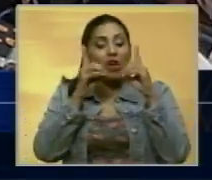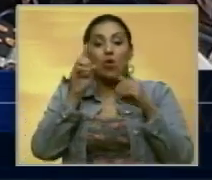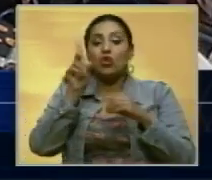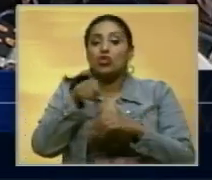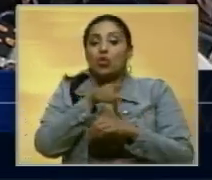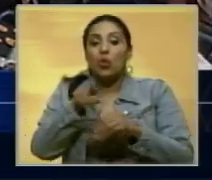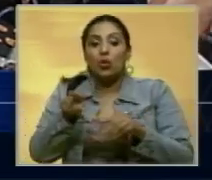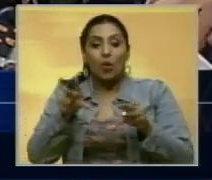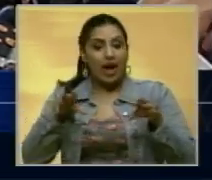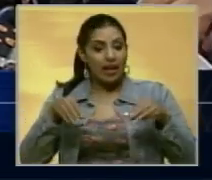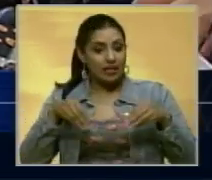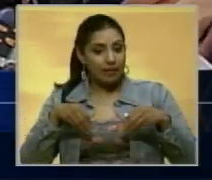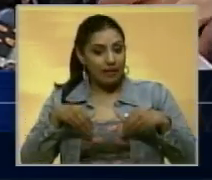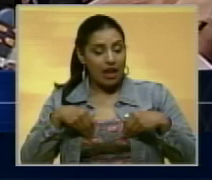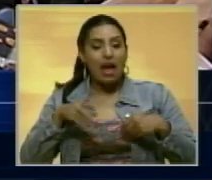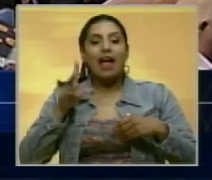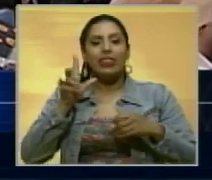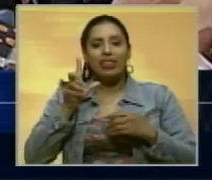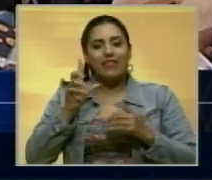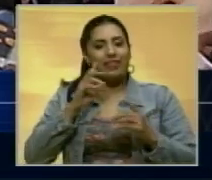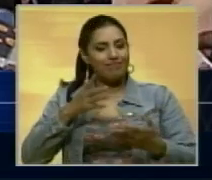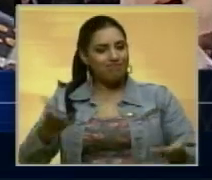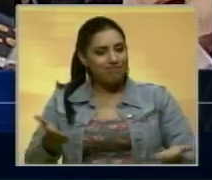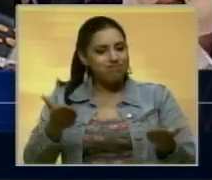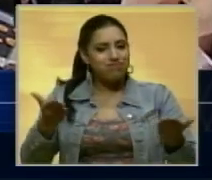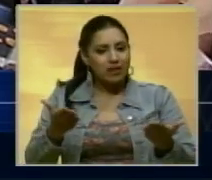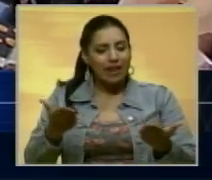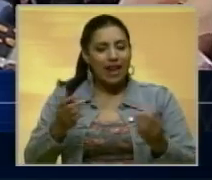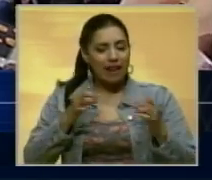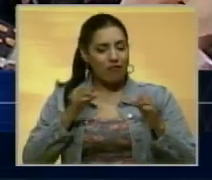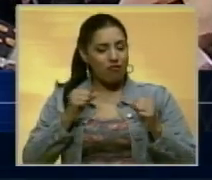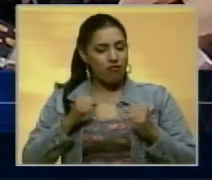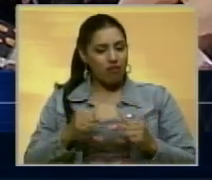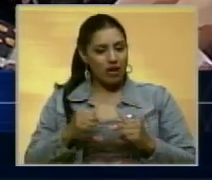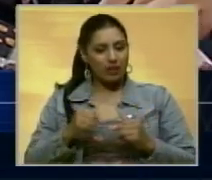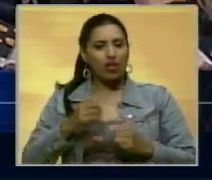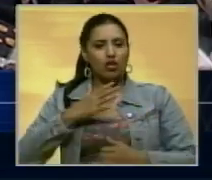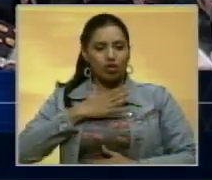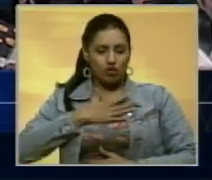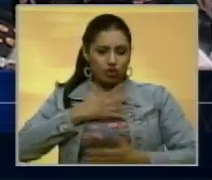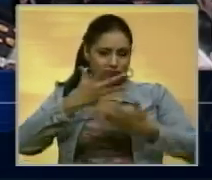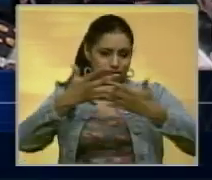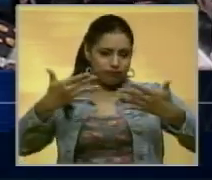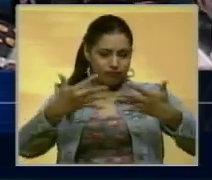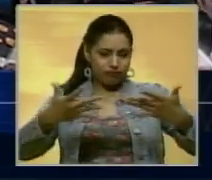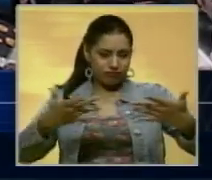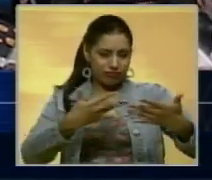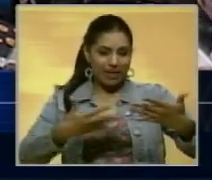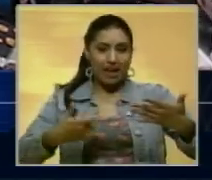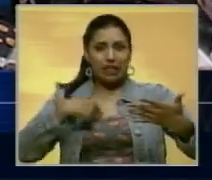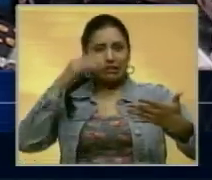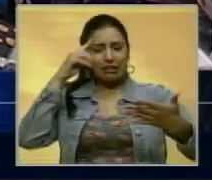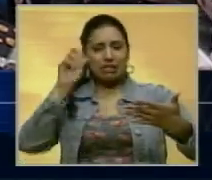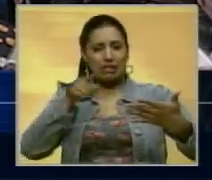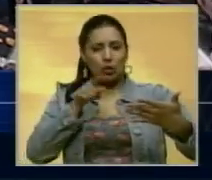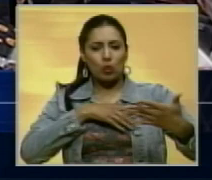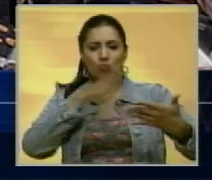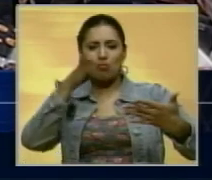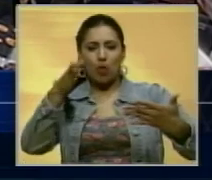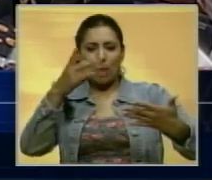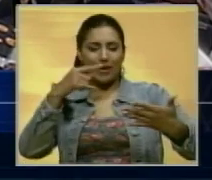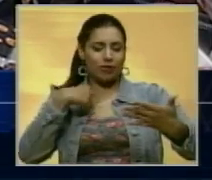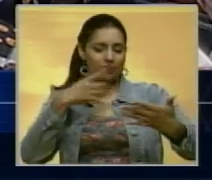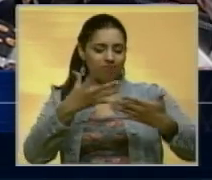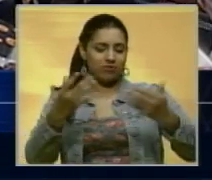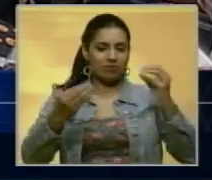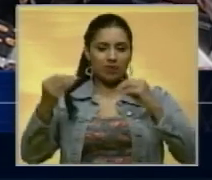no aceptarlo, y en ambos casos habrá una motivación exhaustiva, la voy a redactar, esa respuesta